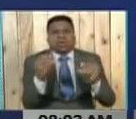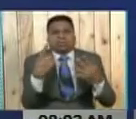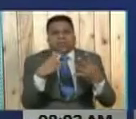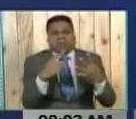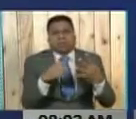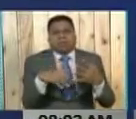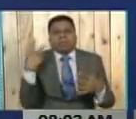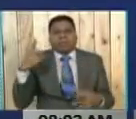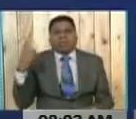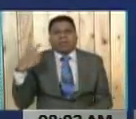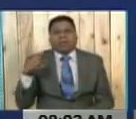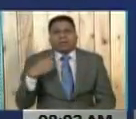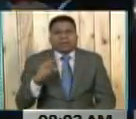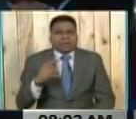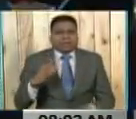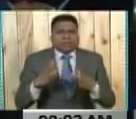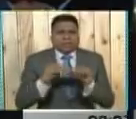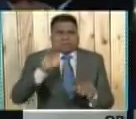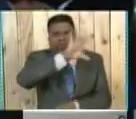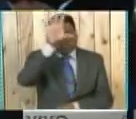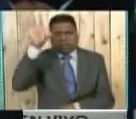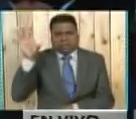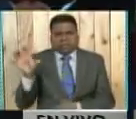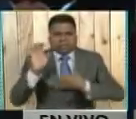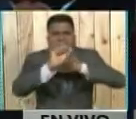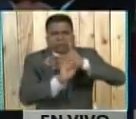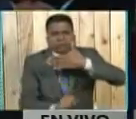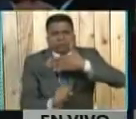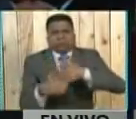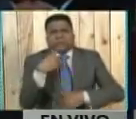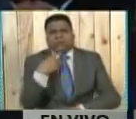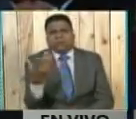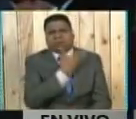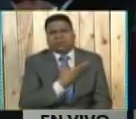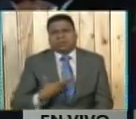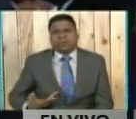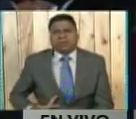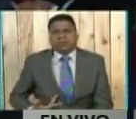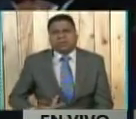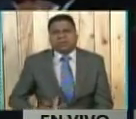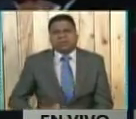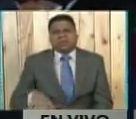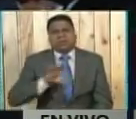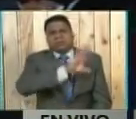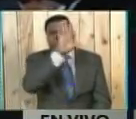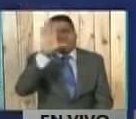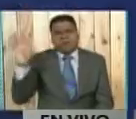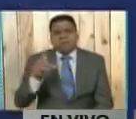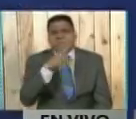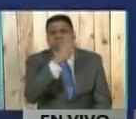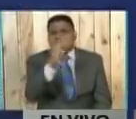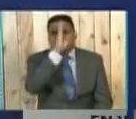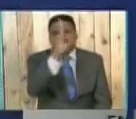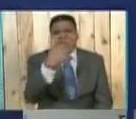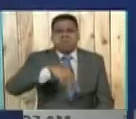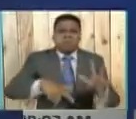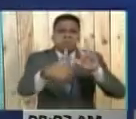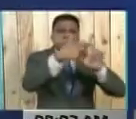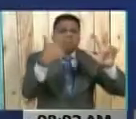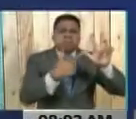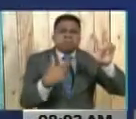del derecho de los países del sur, y lo decimos como presidentes del Movimiento de Países No Alineados. Hace 3 semanas recibimos